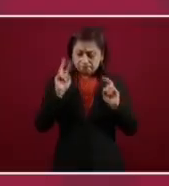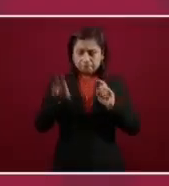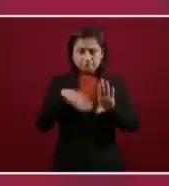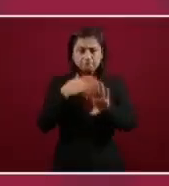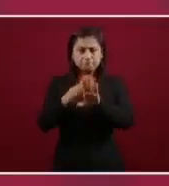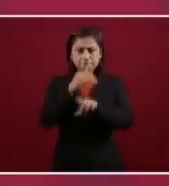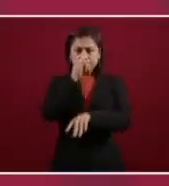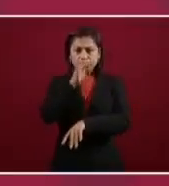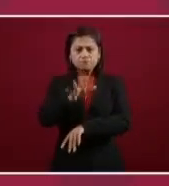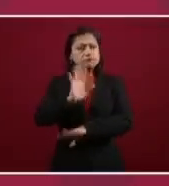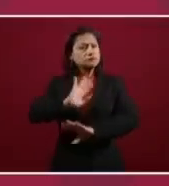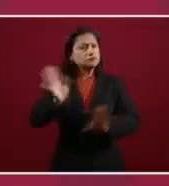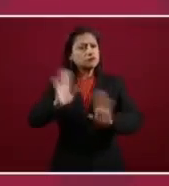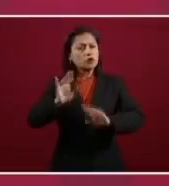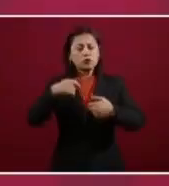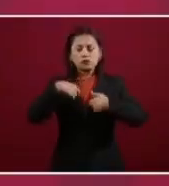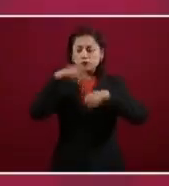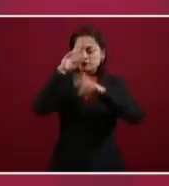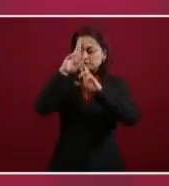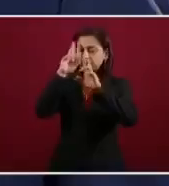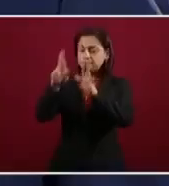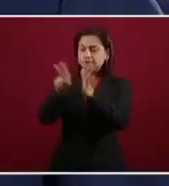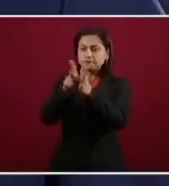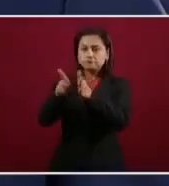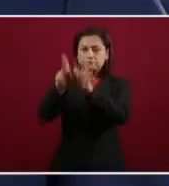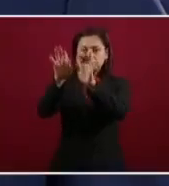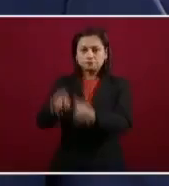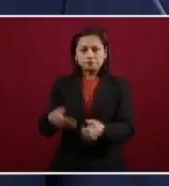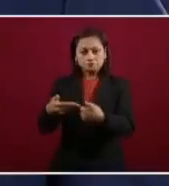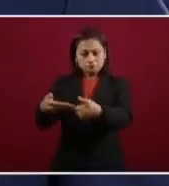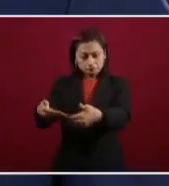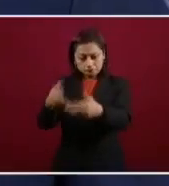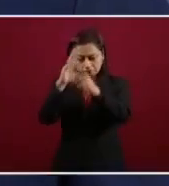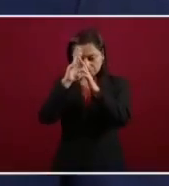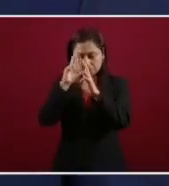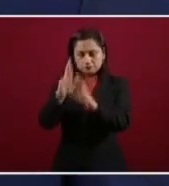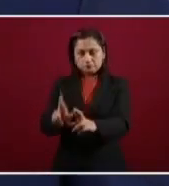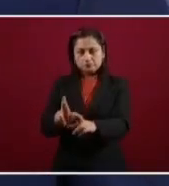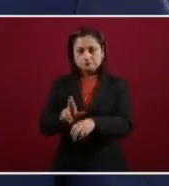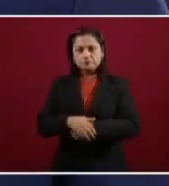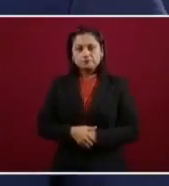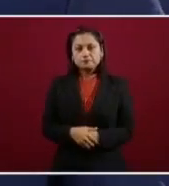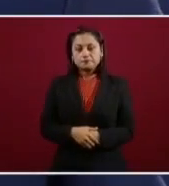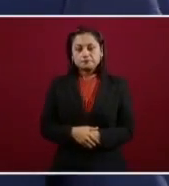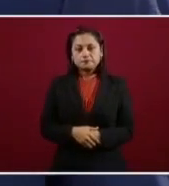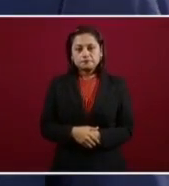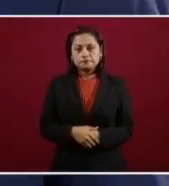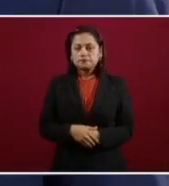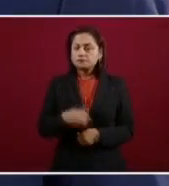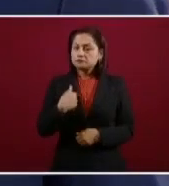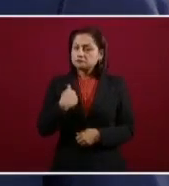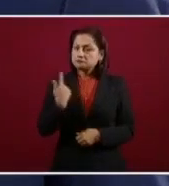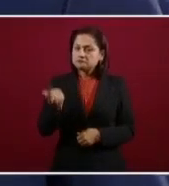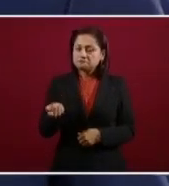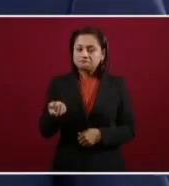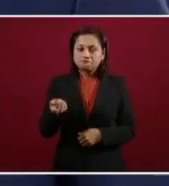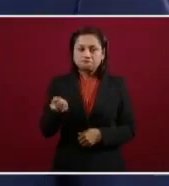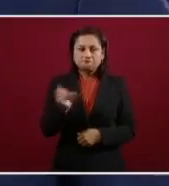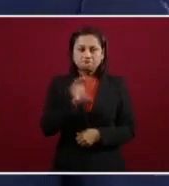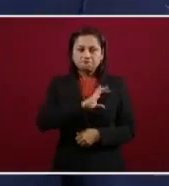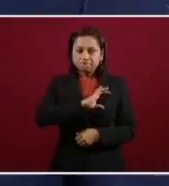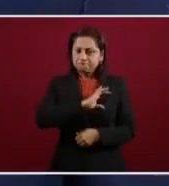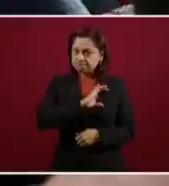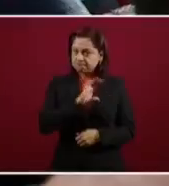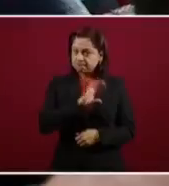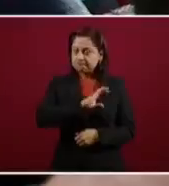respeto mucho a los medios de éste les tengo mucho afecto